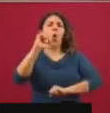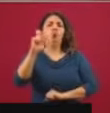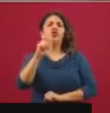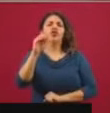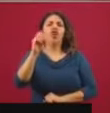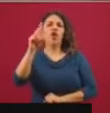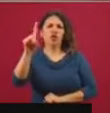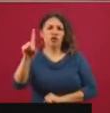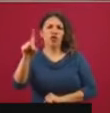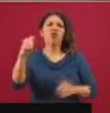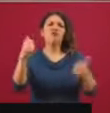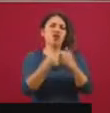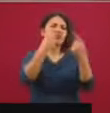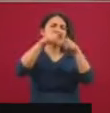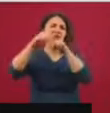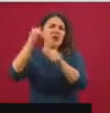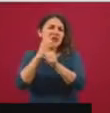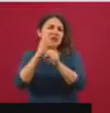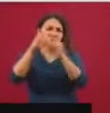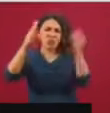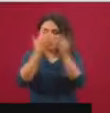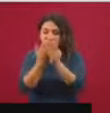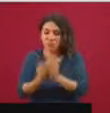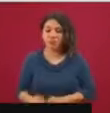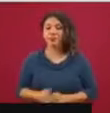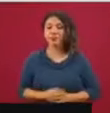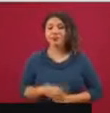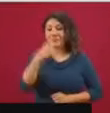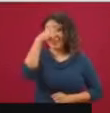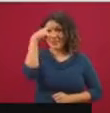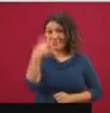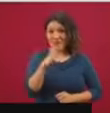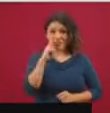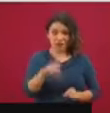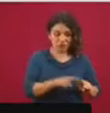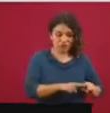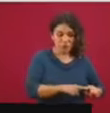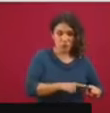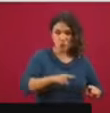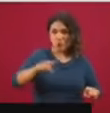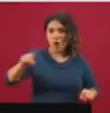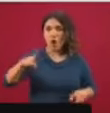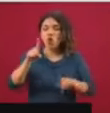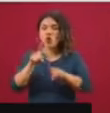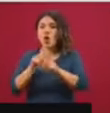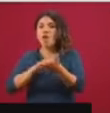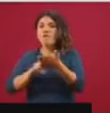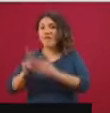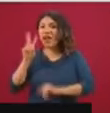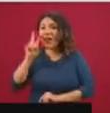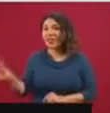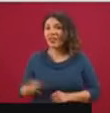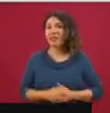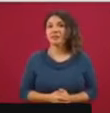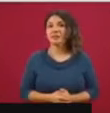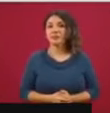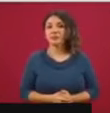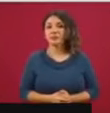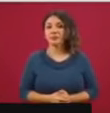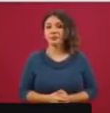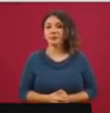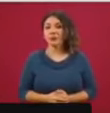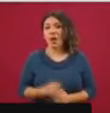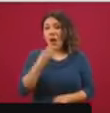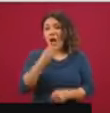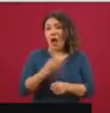fuentes autorizadas la curva de méxico está aquí en verde llega hasta acá y este es hasta la